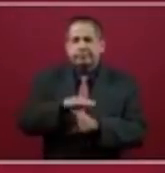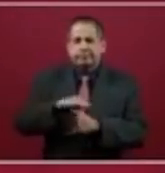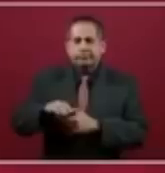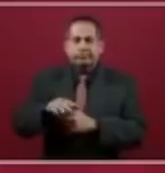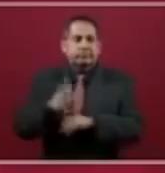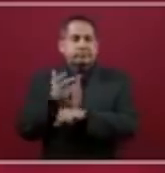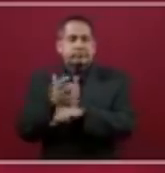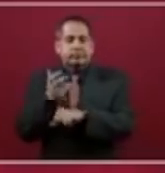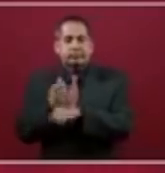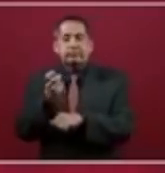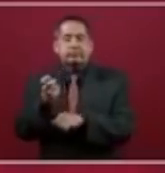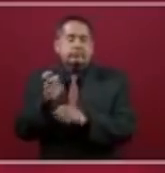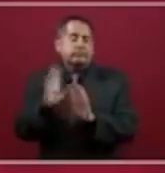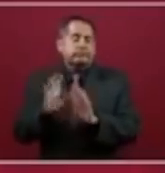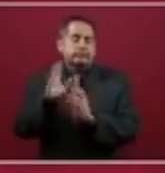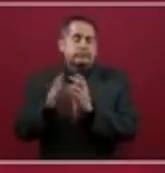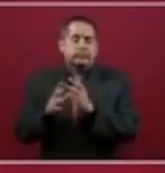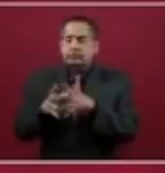estadounidense,